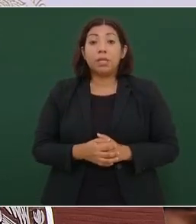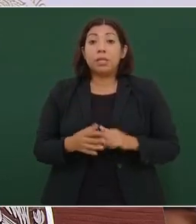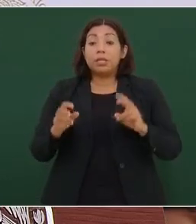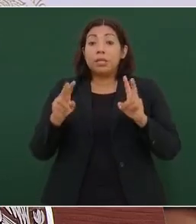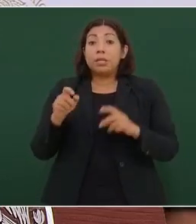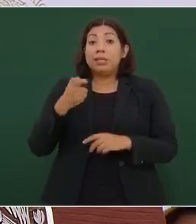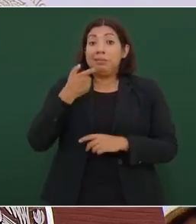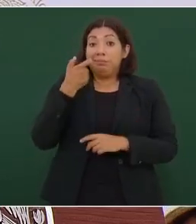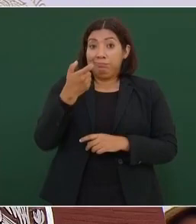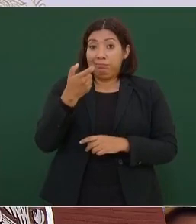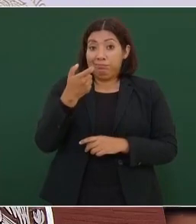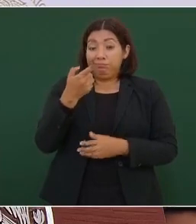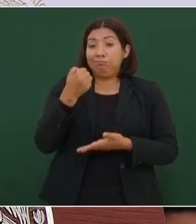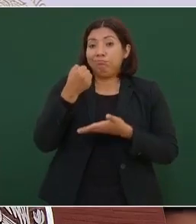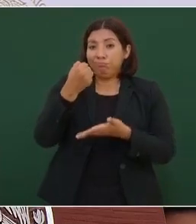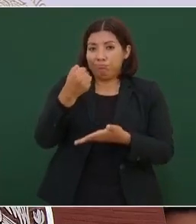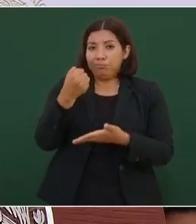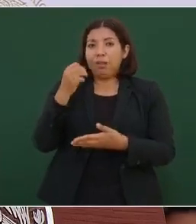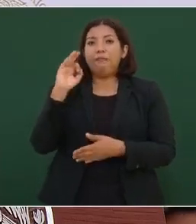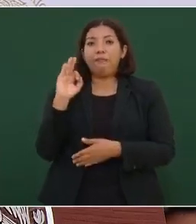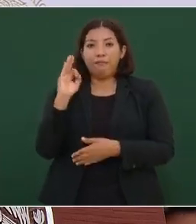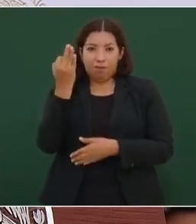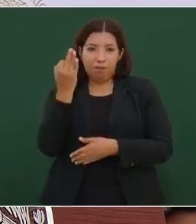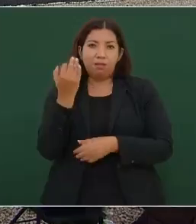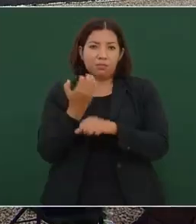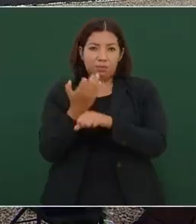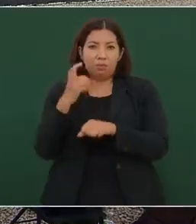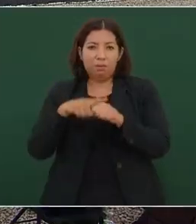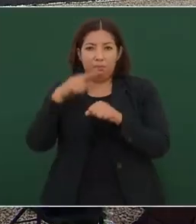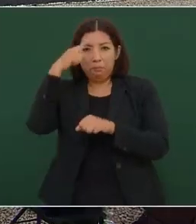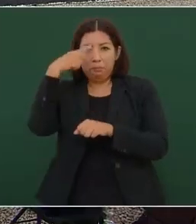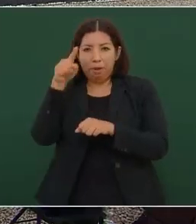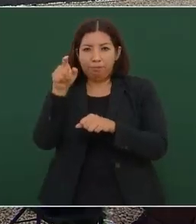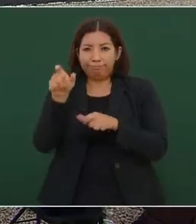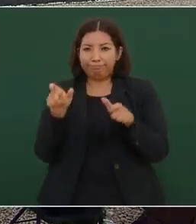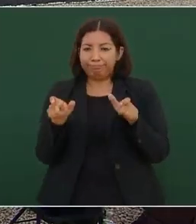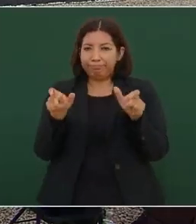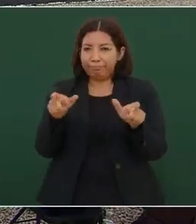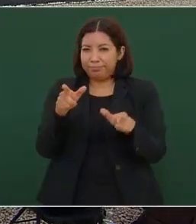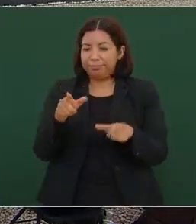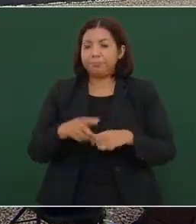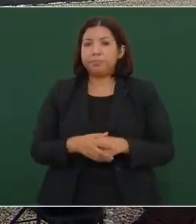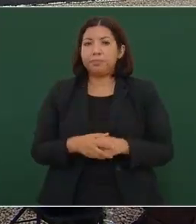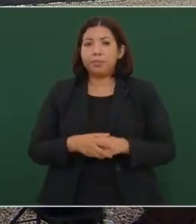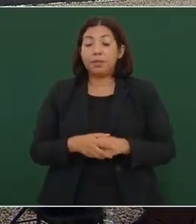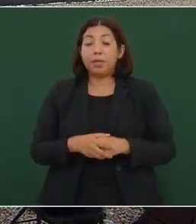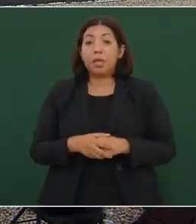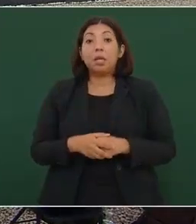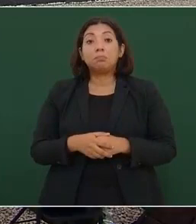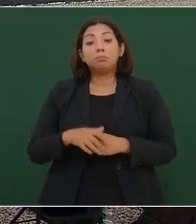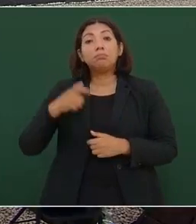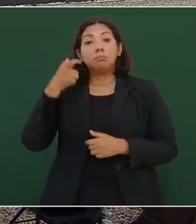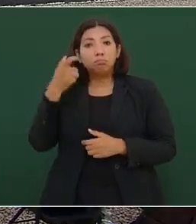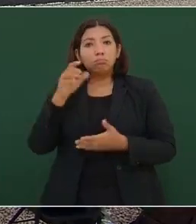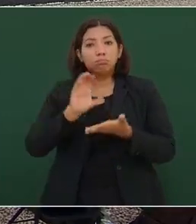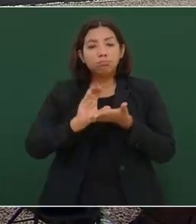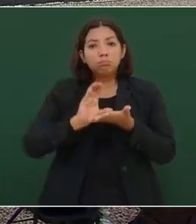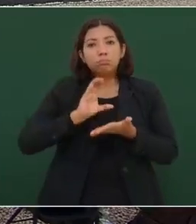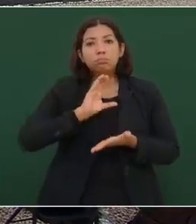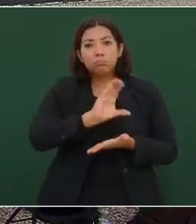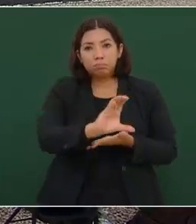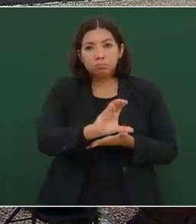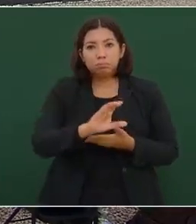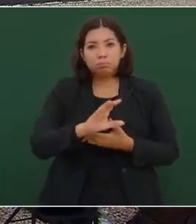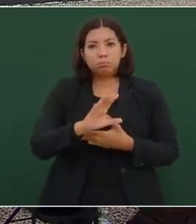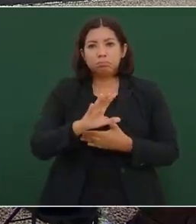y estatales en materia de seguridad pública, en lo que es el Fondo de Aportación para la Seguridad Pública, se tiene